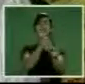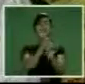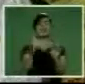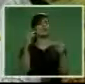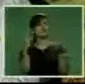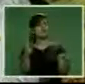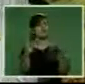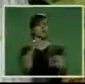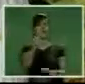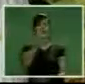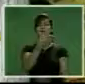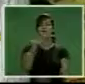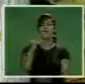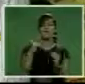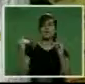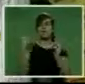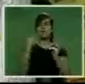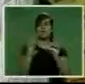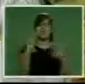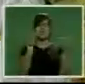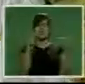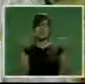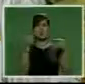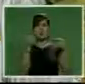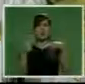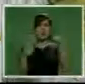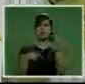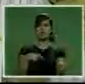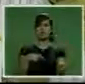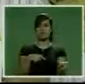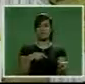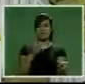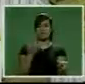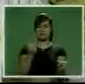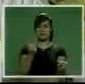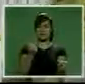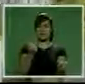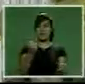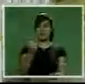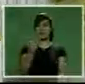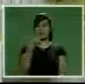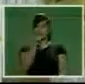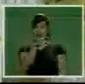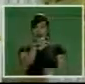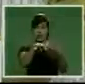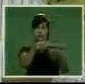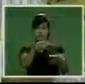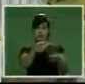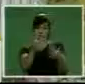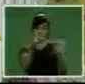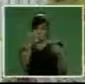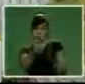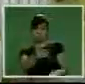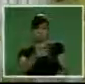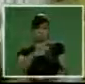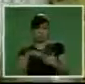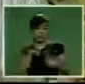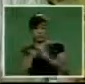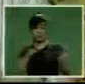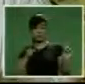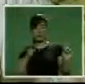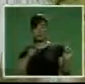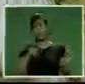ser, luchar contra los demás. Y además de eso, mi problema, o mejor dicho, tu problema no es el mío. Una persona